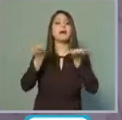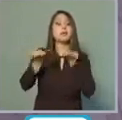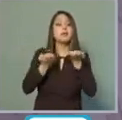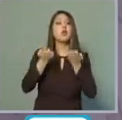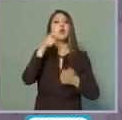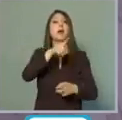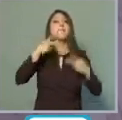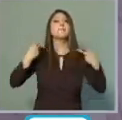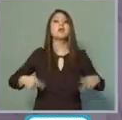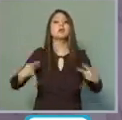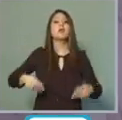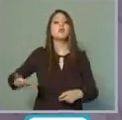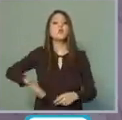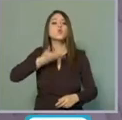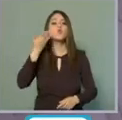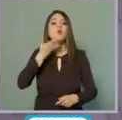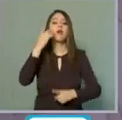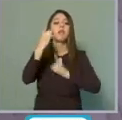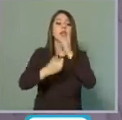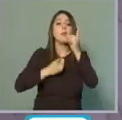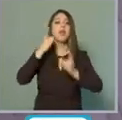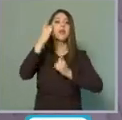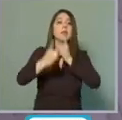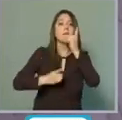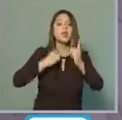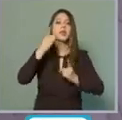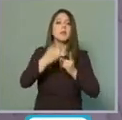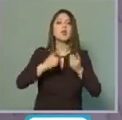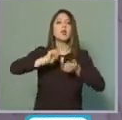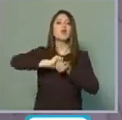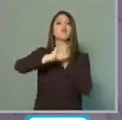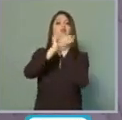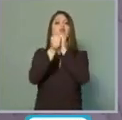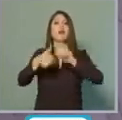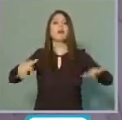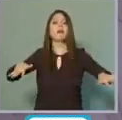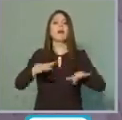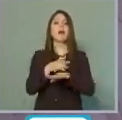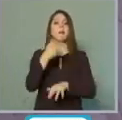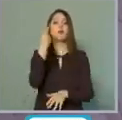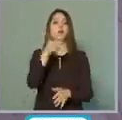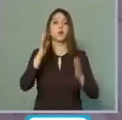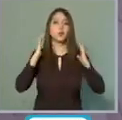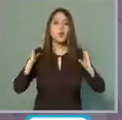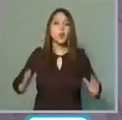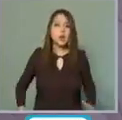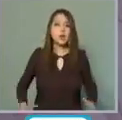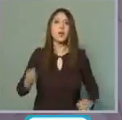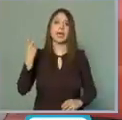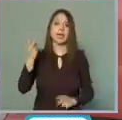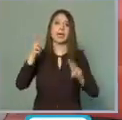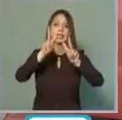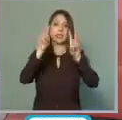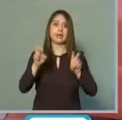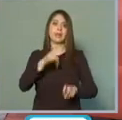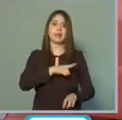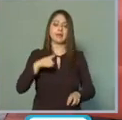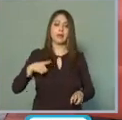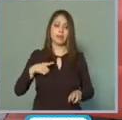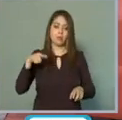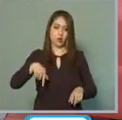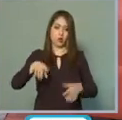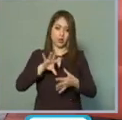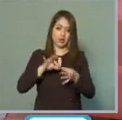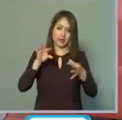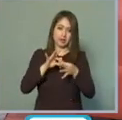que hace mucho deporte va a modificar su composición corporal, y esto es algo de lo que tenemos que hablar el día de hoy, ¿no? Si tú haces mucho